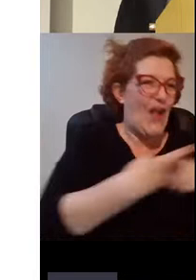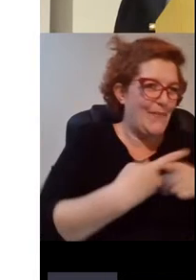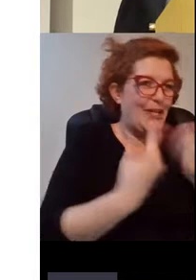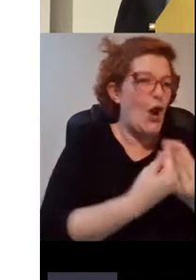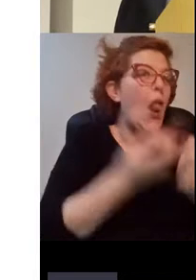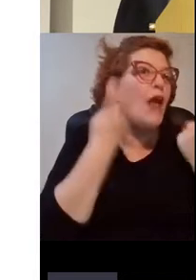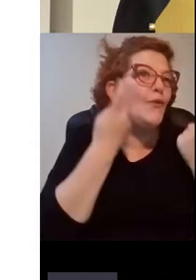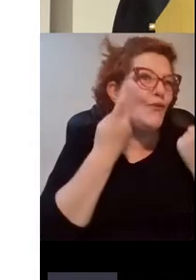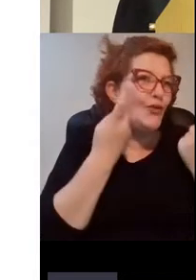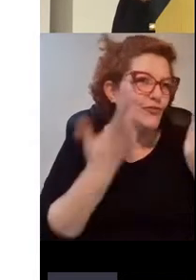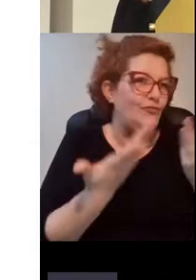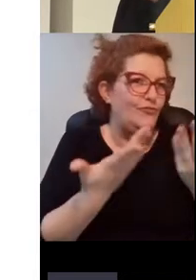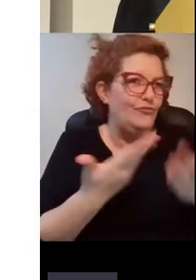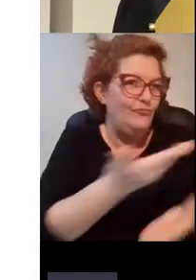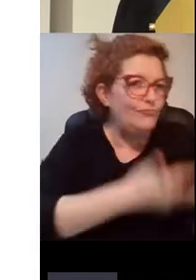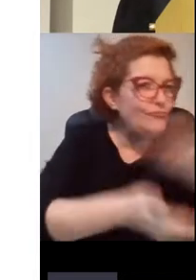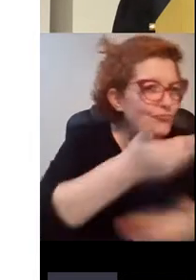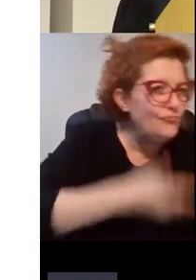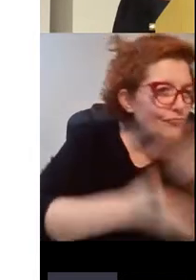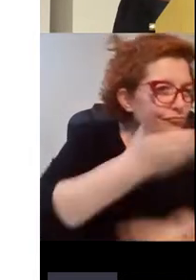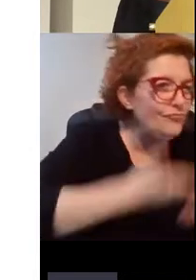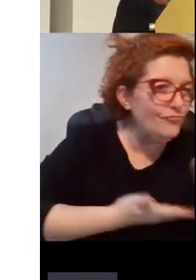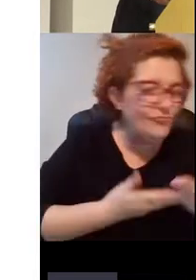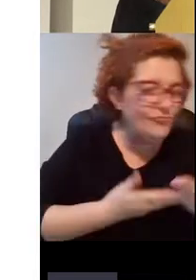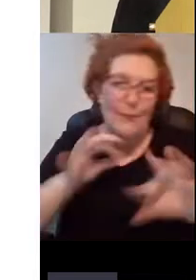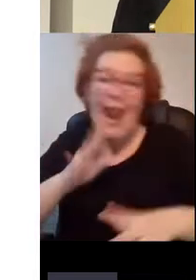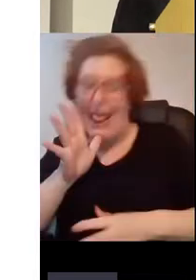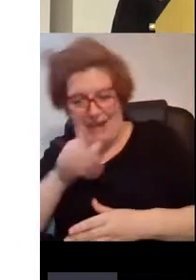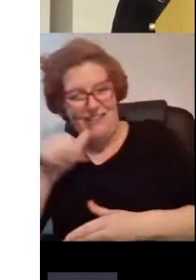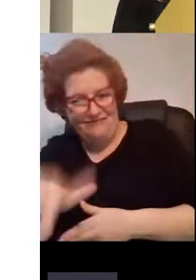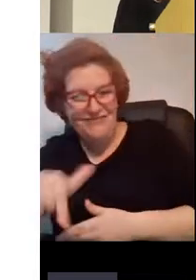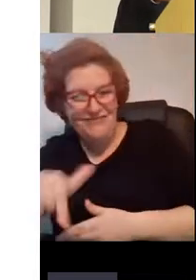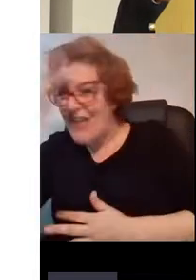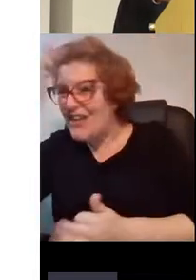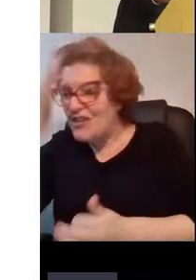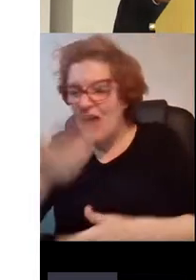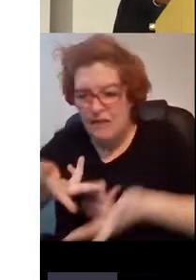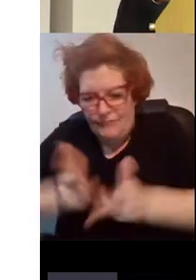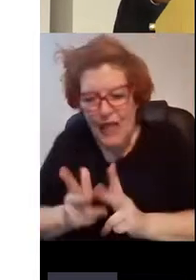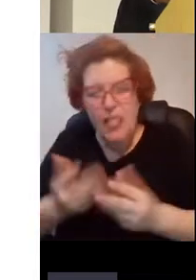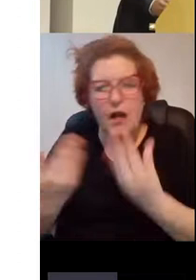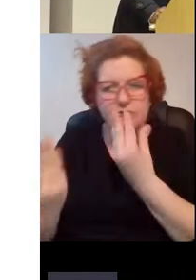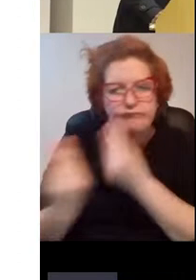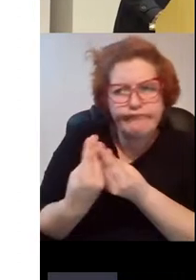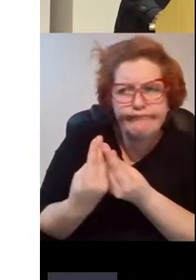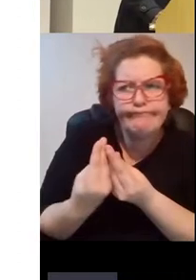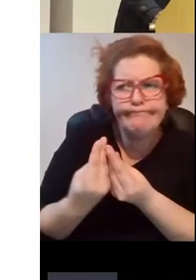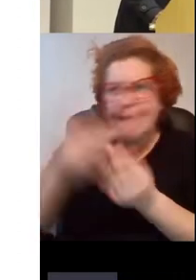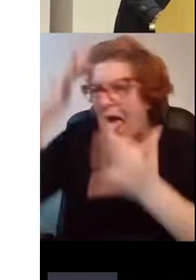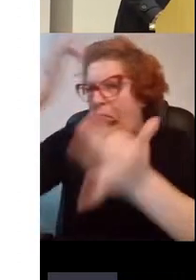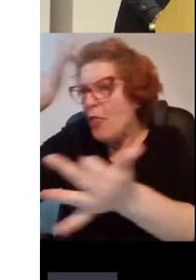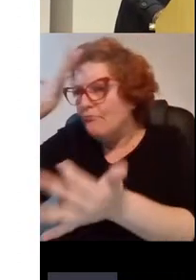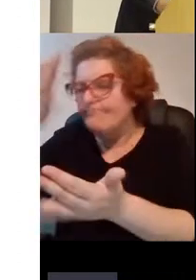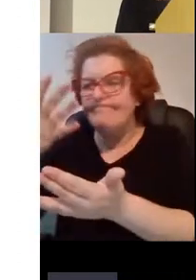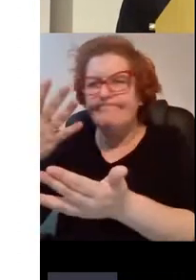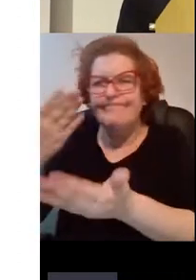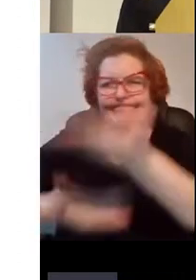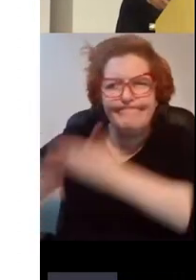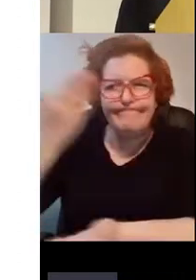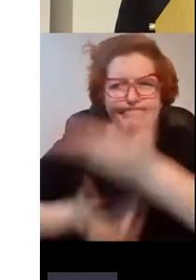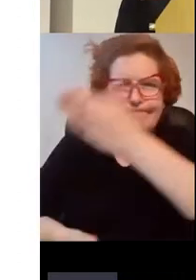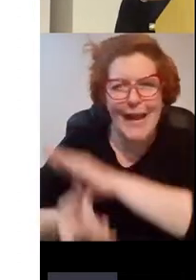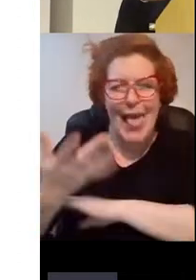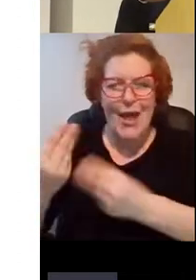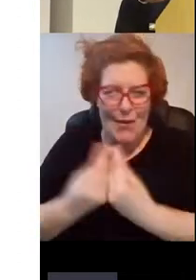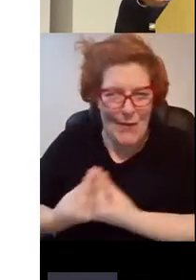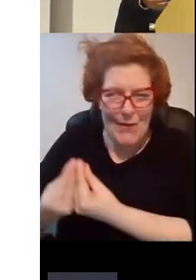iluminación y la genialidad, sino que nos sentamos con los alumnos a producir filosofía de forma colectiva. Ese seminario que